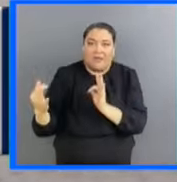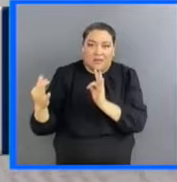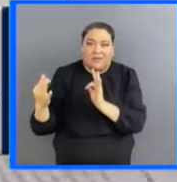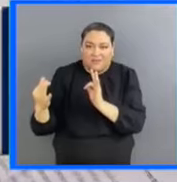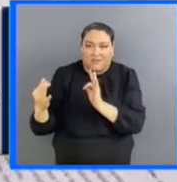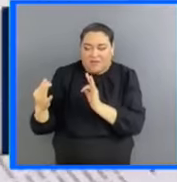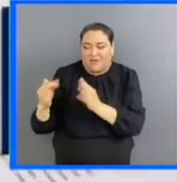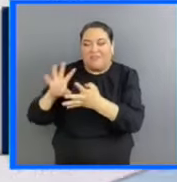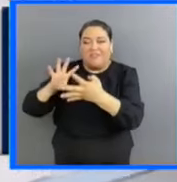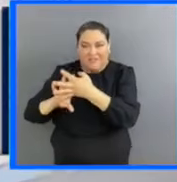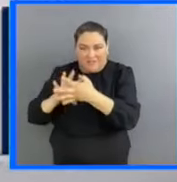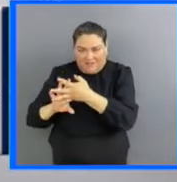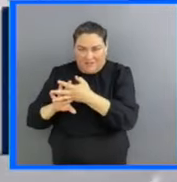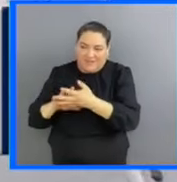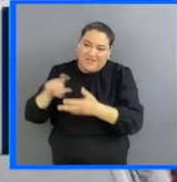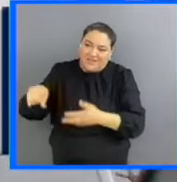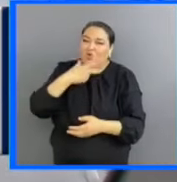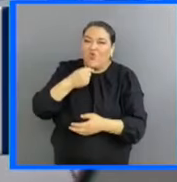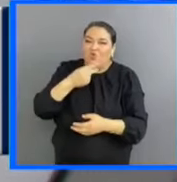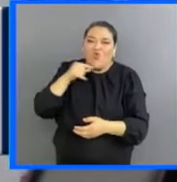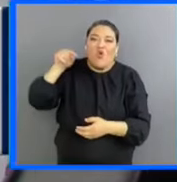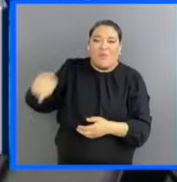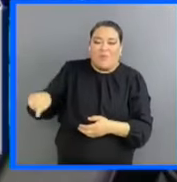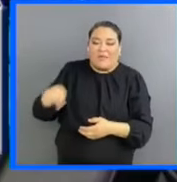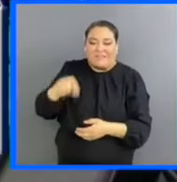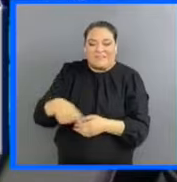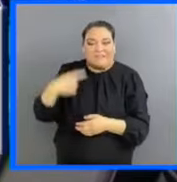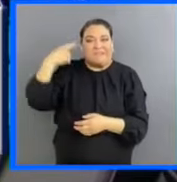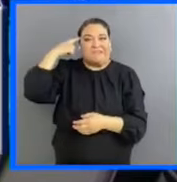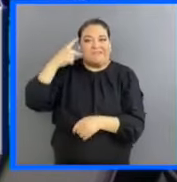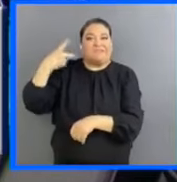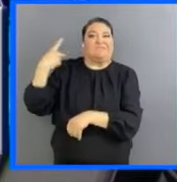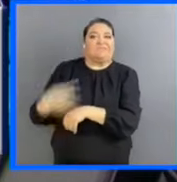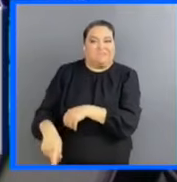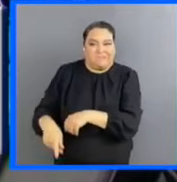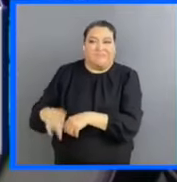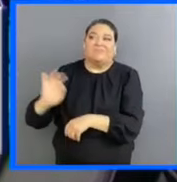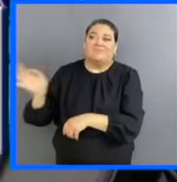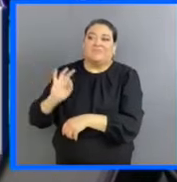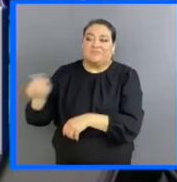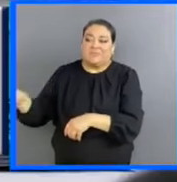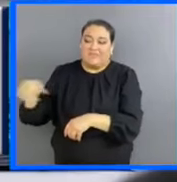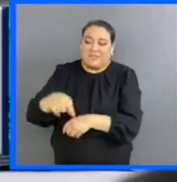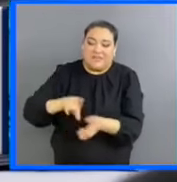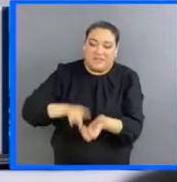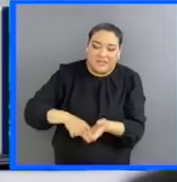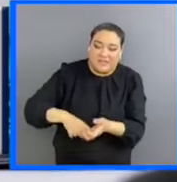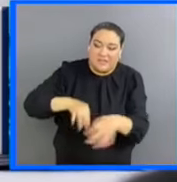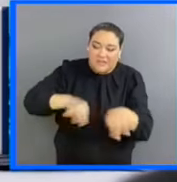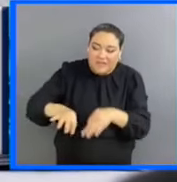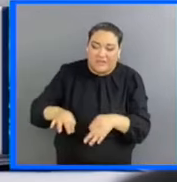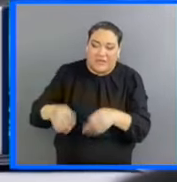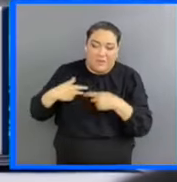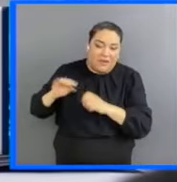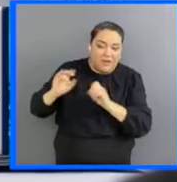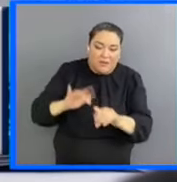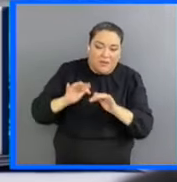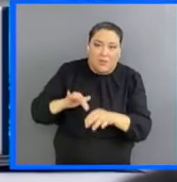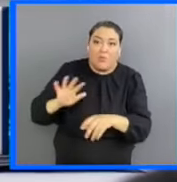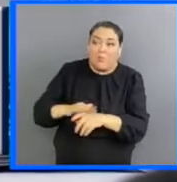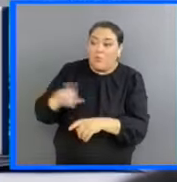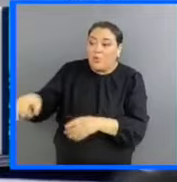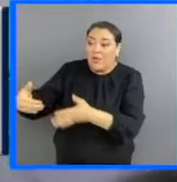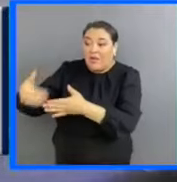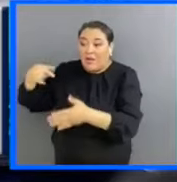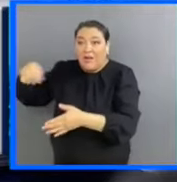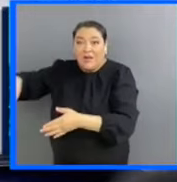para Varones. Consideran que representa un riesgo latente para trabajadores y usuarios luego de que esta semana se reportara un